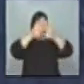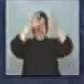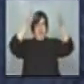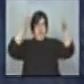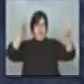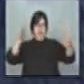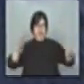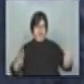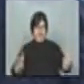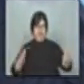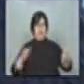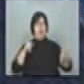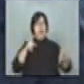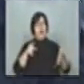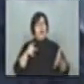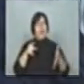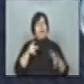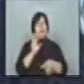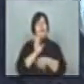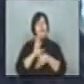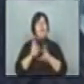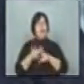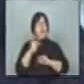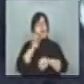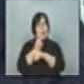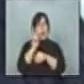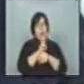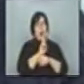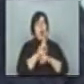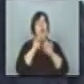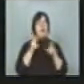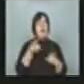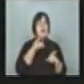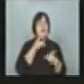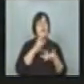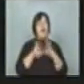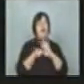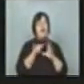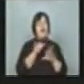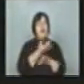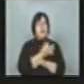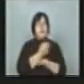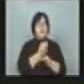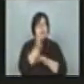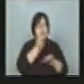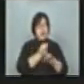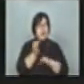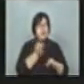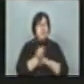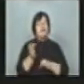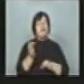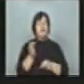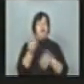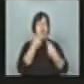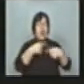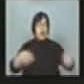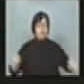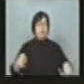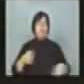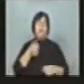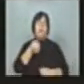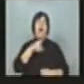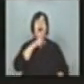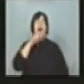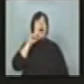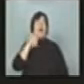valores principalmente religiosos, ¿no? Y como consecuencia de eso, los valores artísticos, patrimoniales que tiene el edificio de